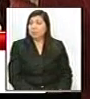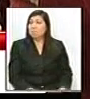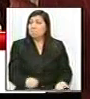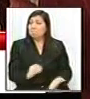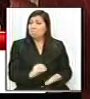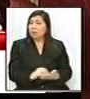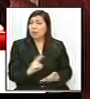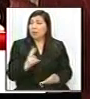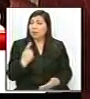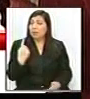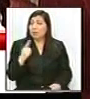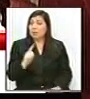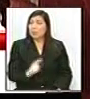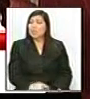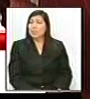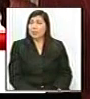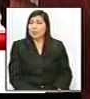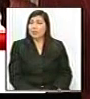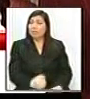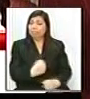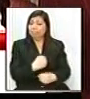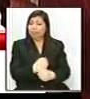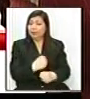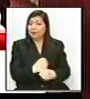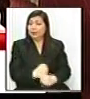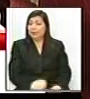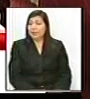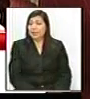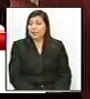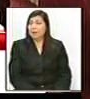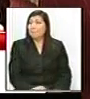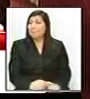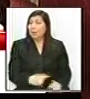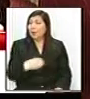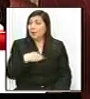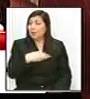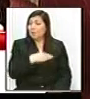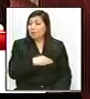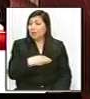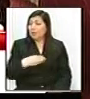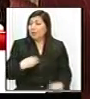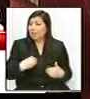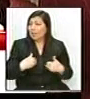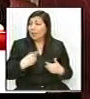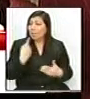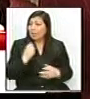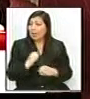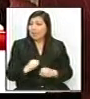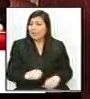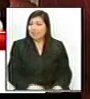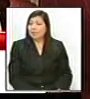de 2,000 millones para obras, pero el ministerio tiene para ejecutar